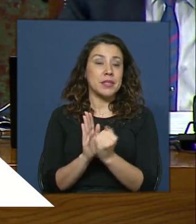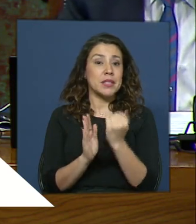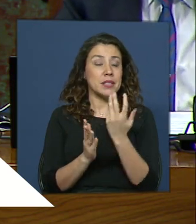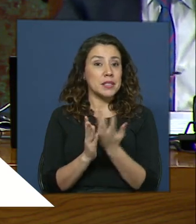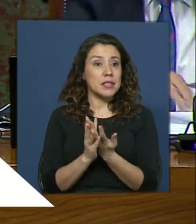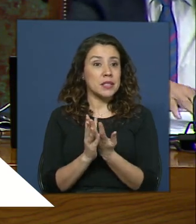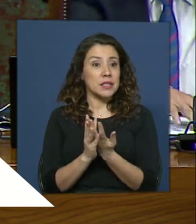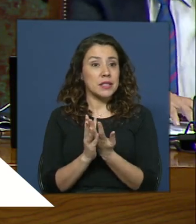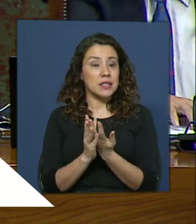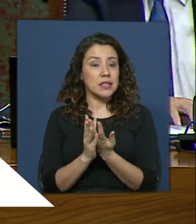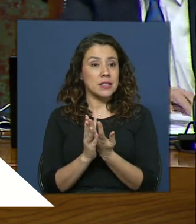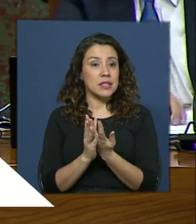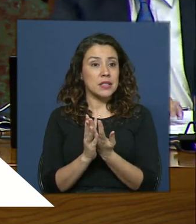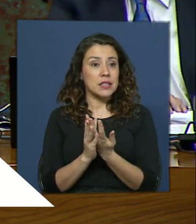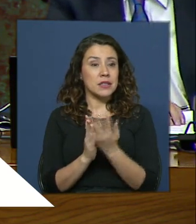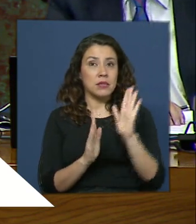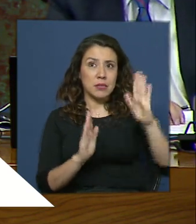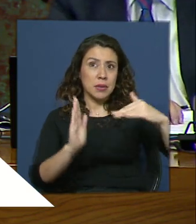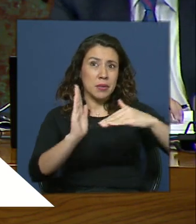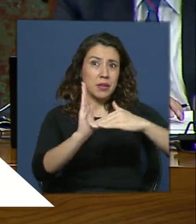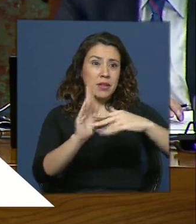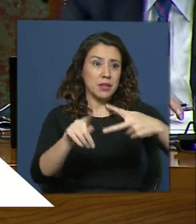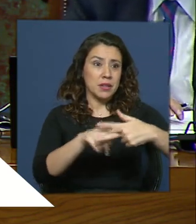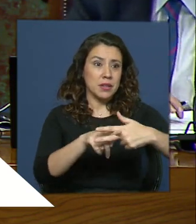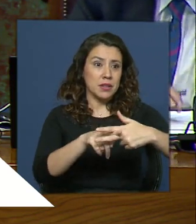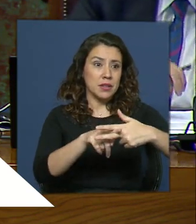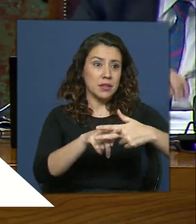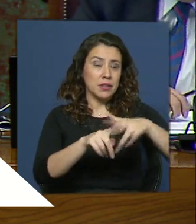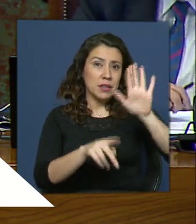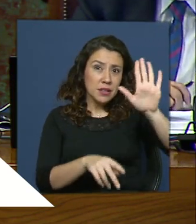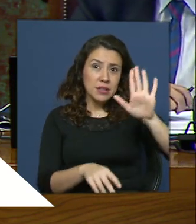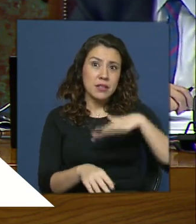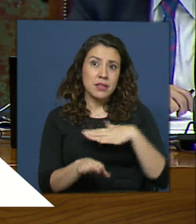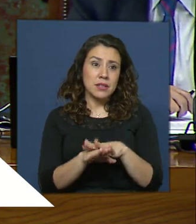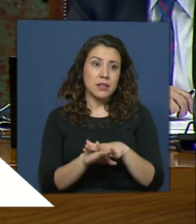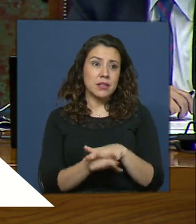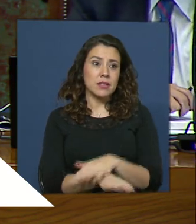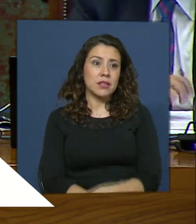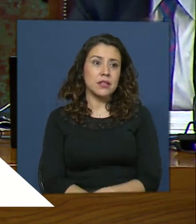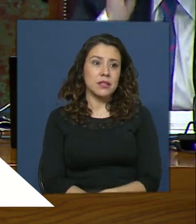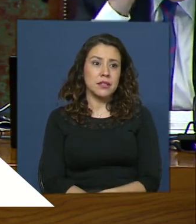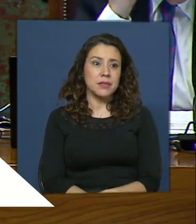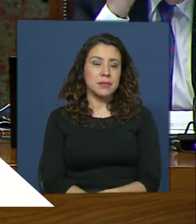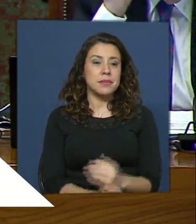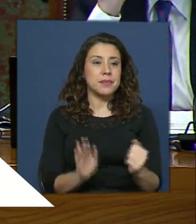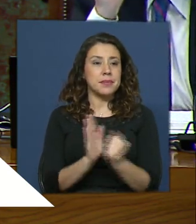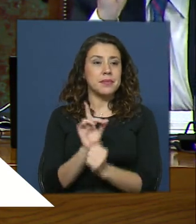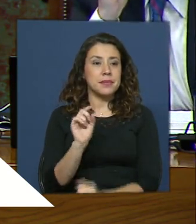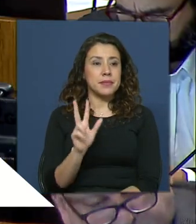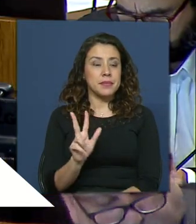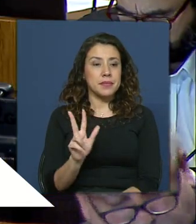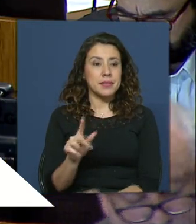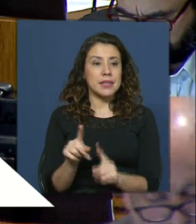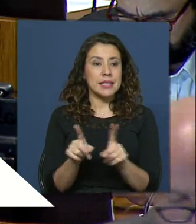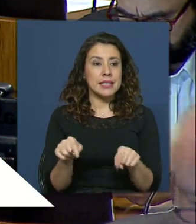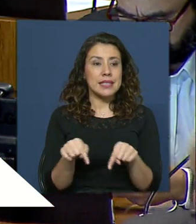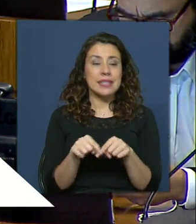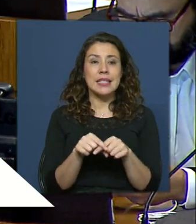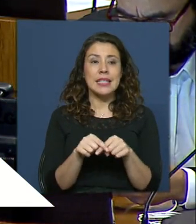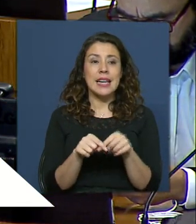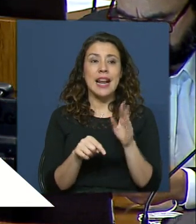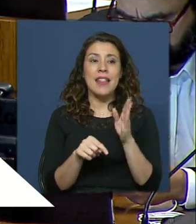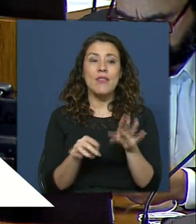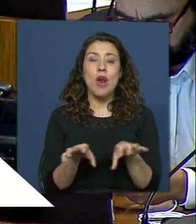disposiciones de proyectos... ¿Me permite que lo interrumpa, señor secretario? Si usted me deja terminar, señor secretario. Lo que dice el artículo 108 es que la sala tendría que